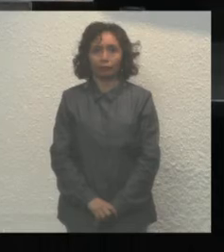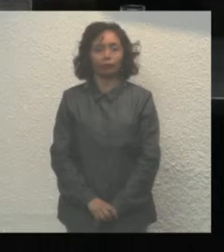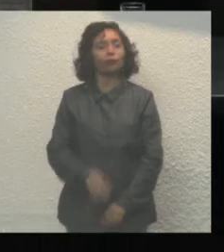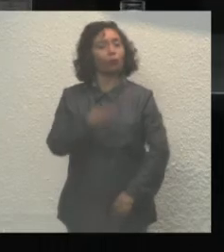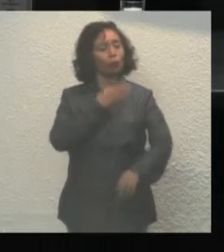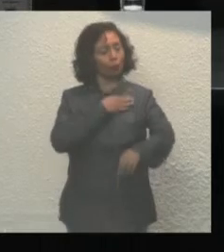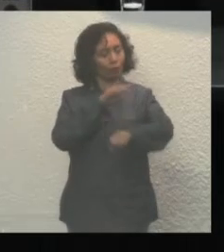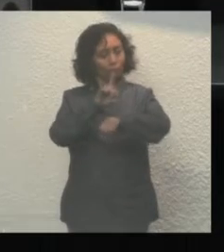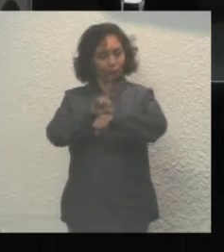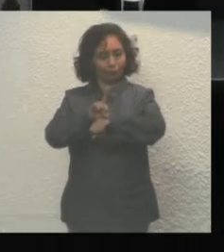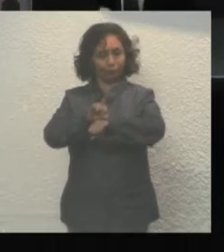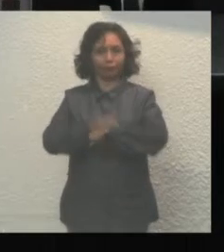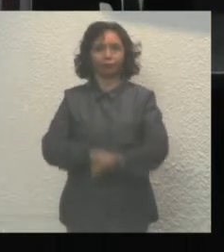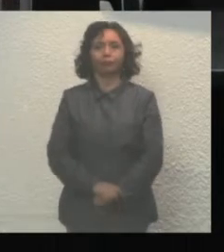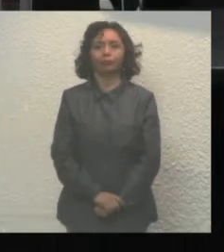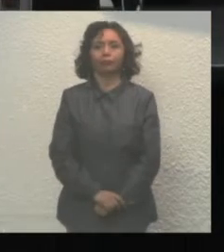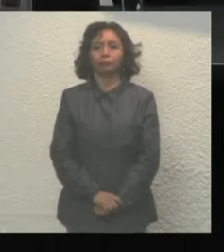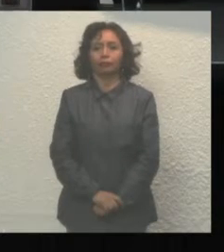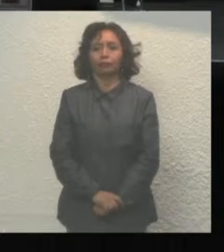Buenos días.